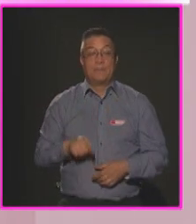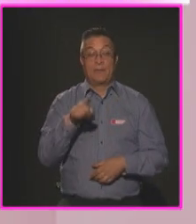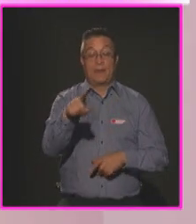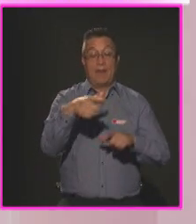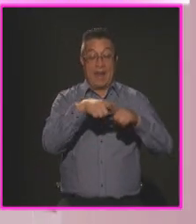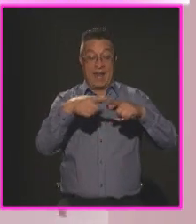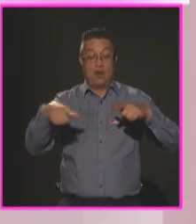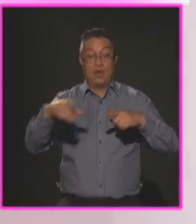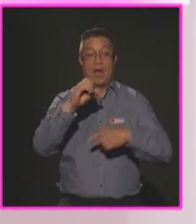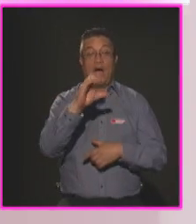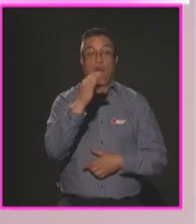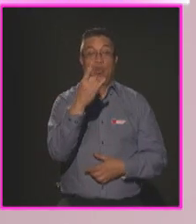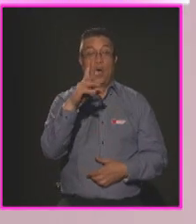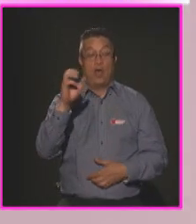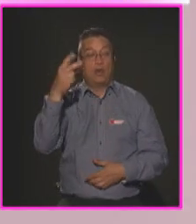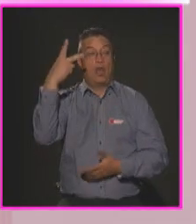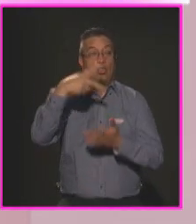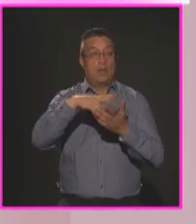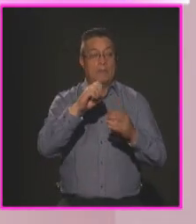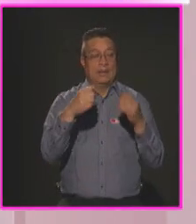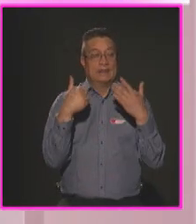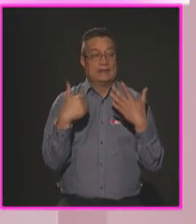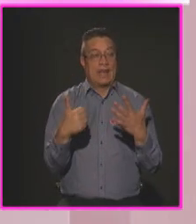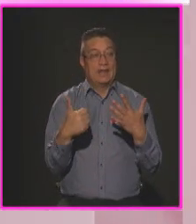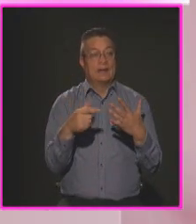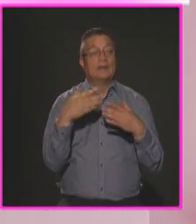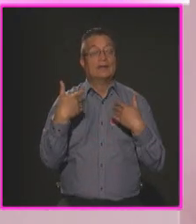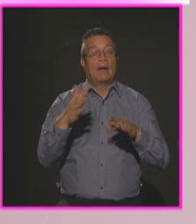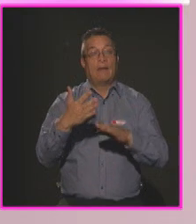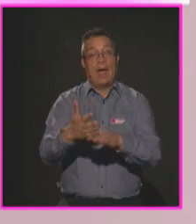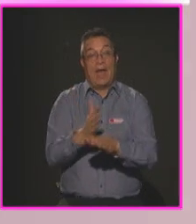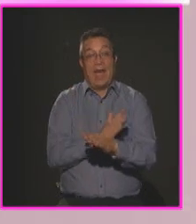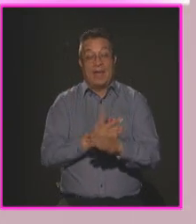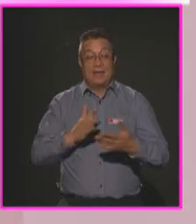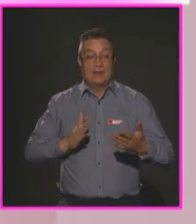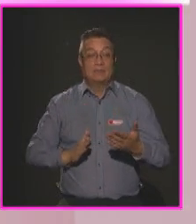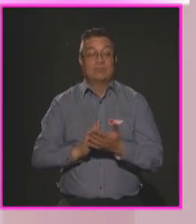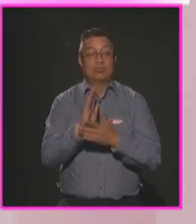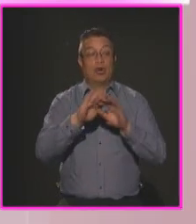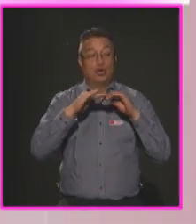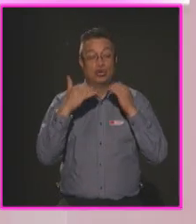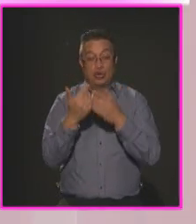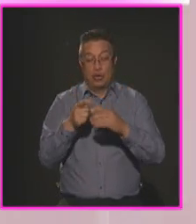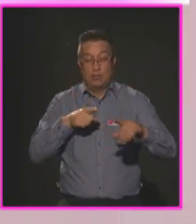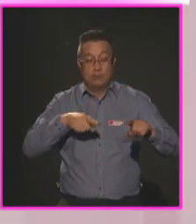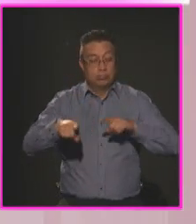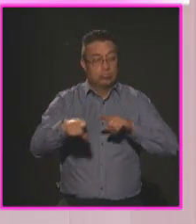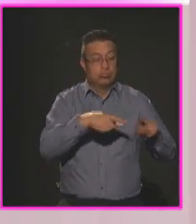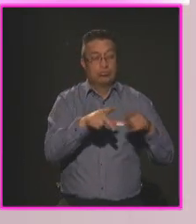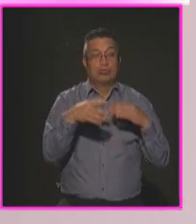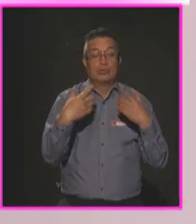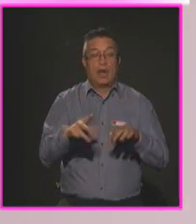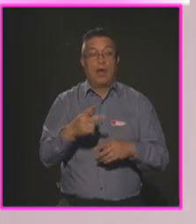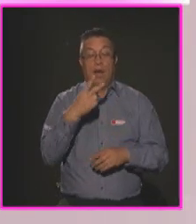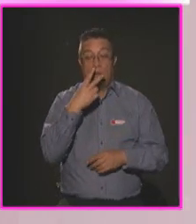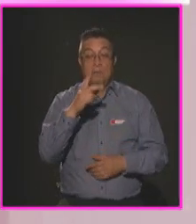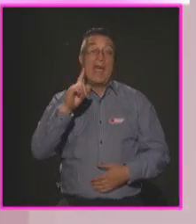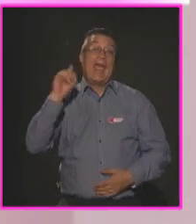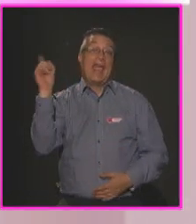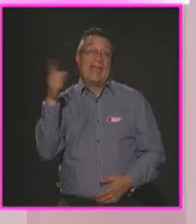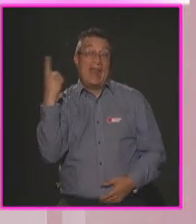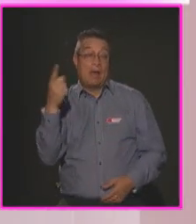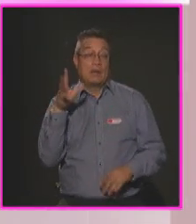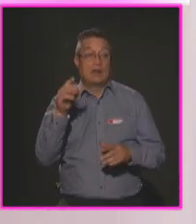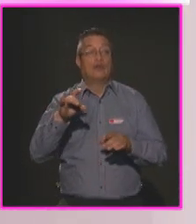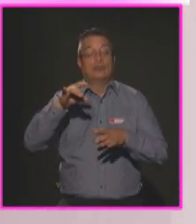Aculeo como se veía en el año 2006. Antes de que hicieran todas estas intervenciones, pueden ver que generalmente era